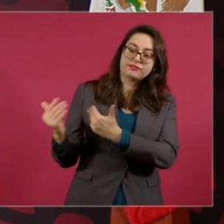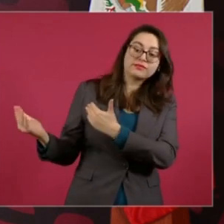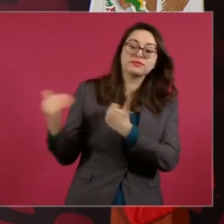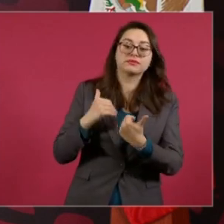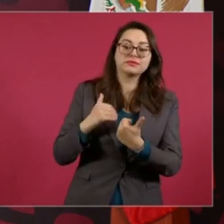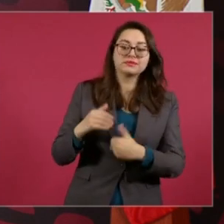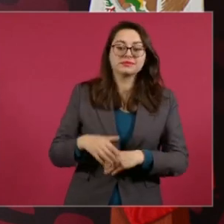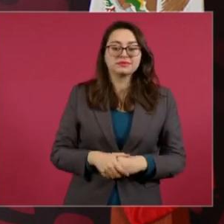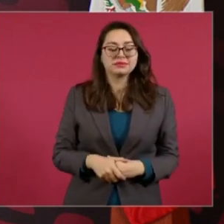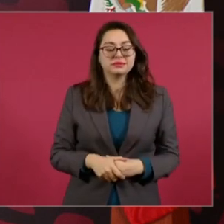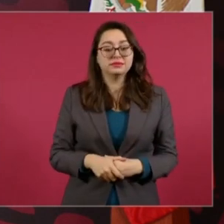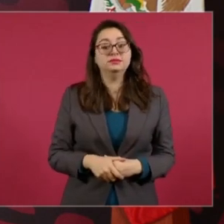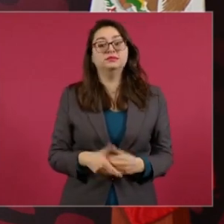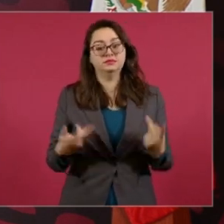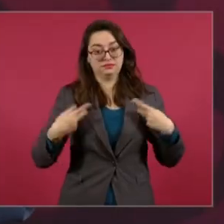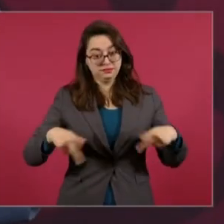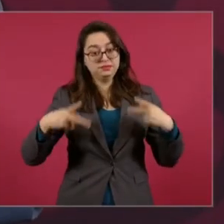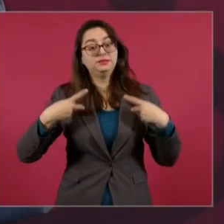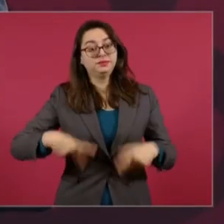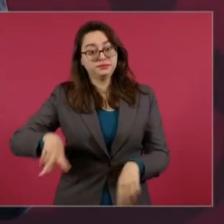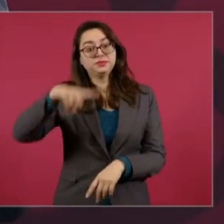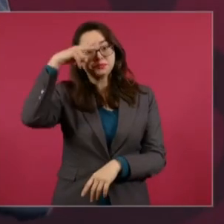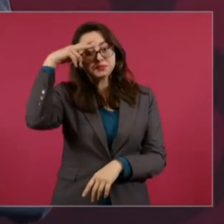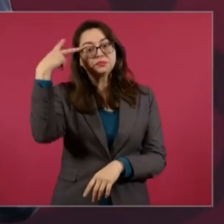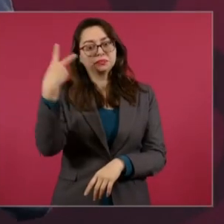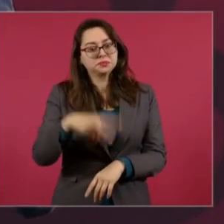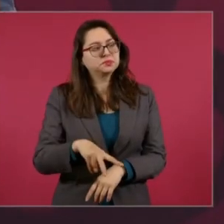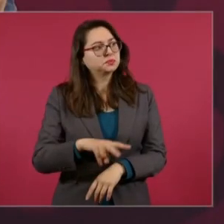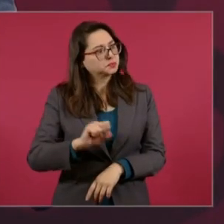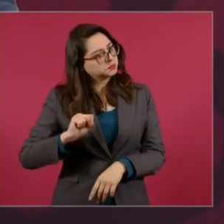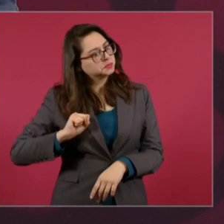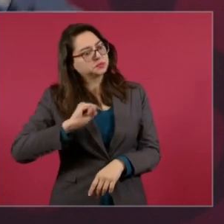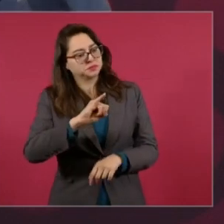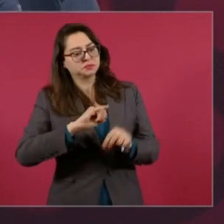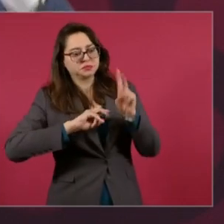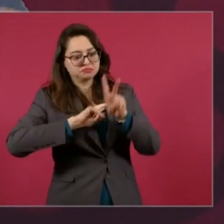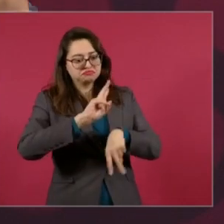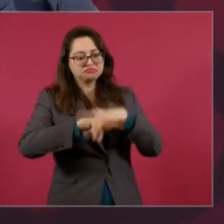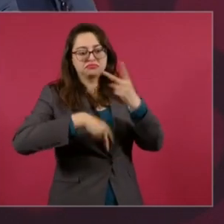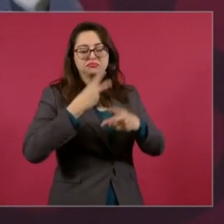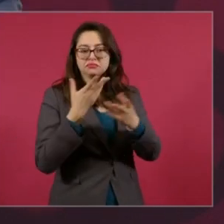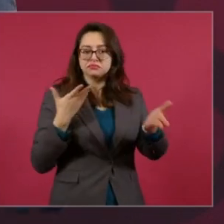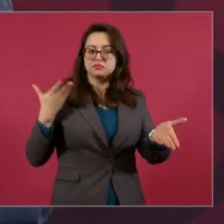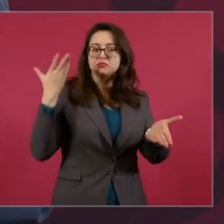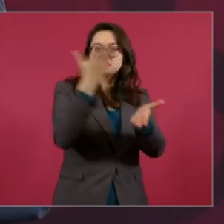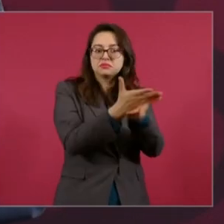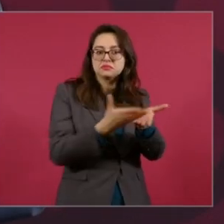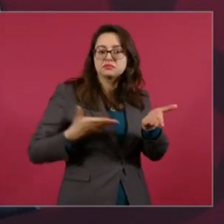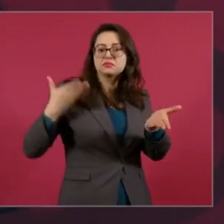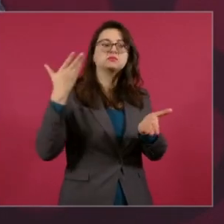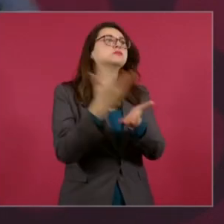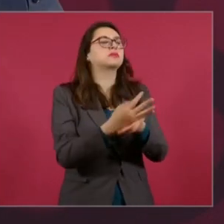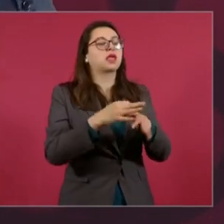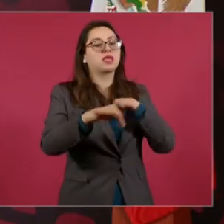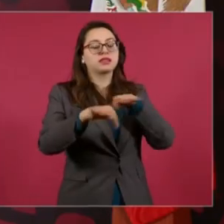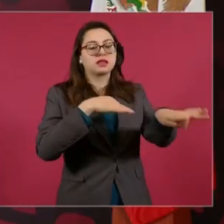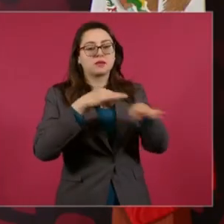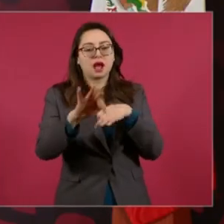y fueron trabajadores mexicanos a construir las líneas del ferrocarril en Estados Unidos,